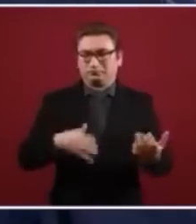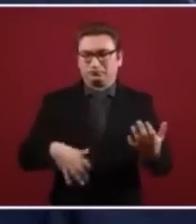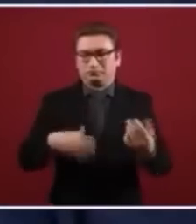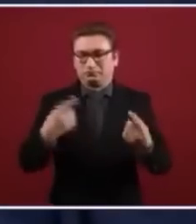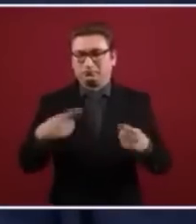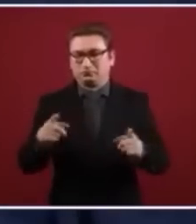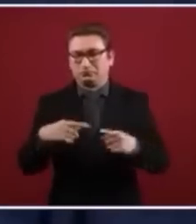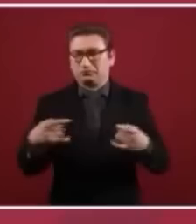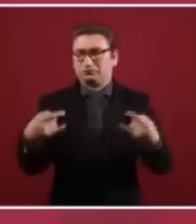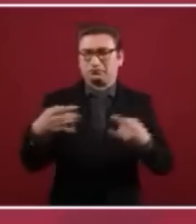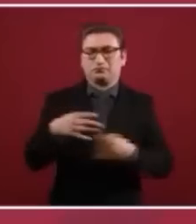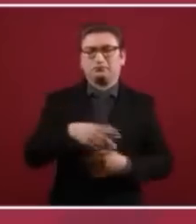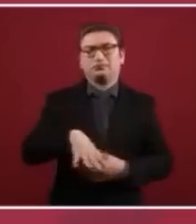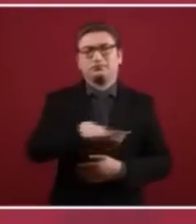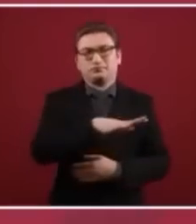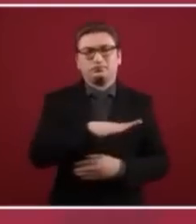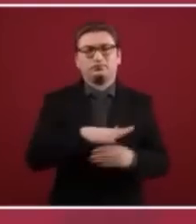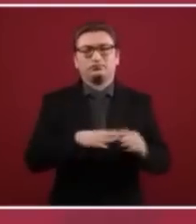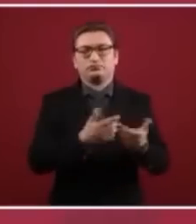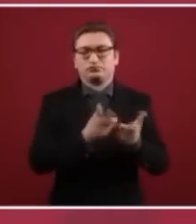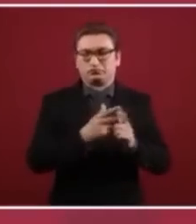no son conservadores.